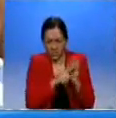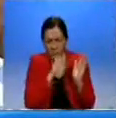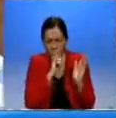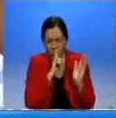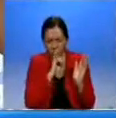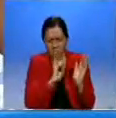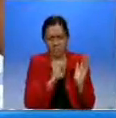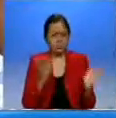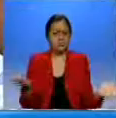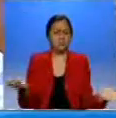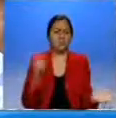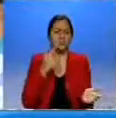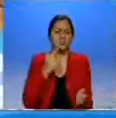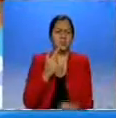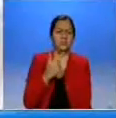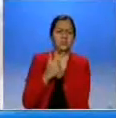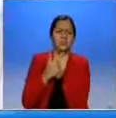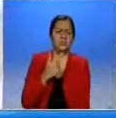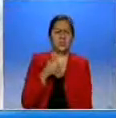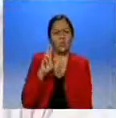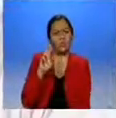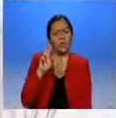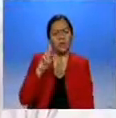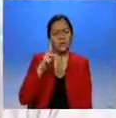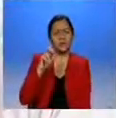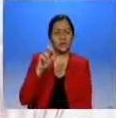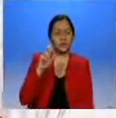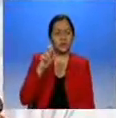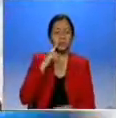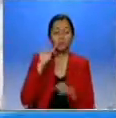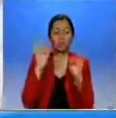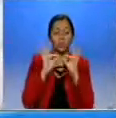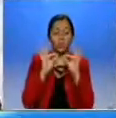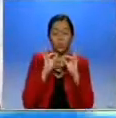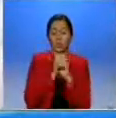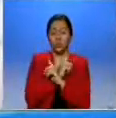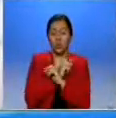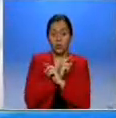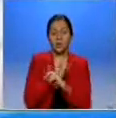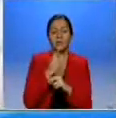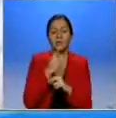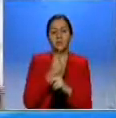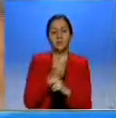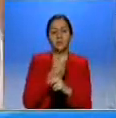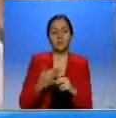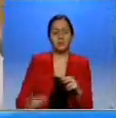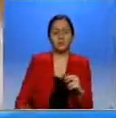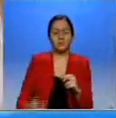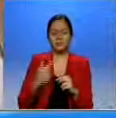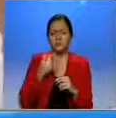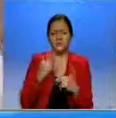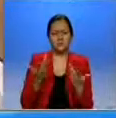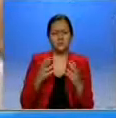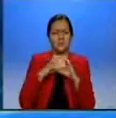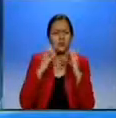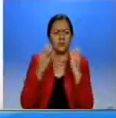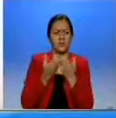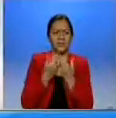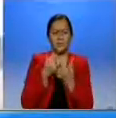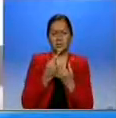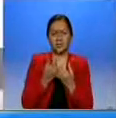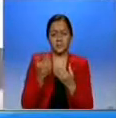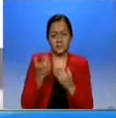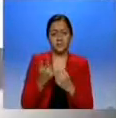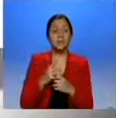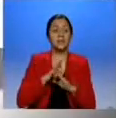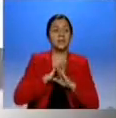ocio Ojalá tampoco suceda en el caso de Chevron a través de su cuenta de Twitter el presidente Correa se refirió al fallo del comité y manifestó